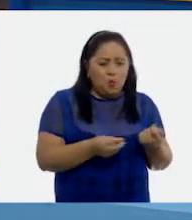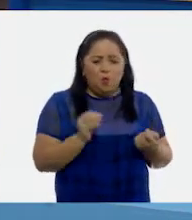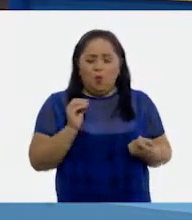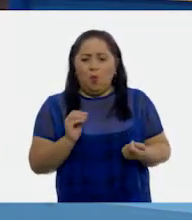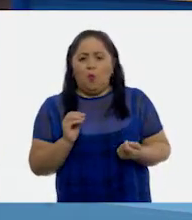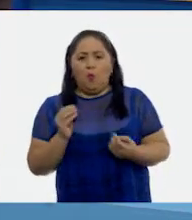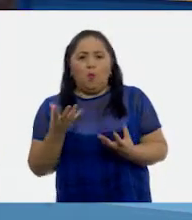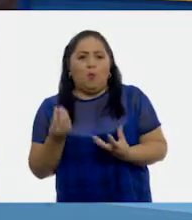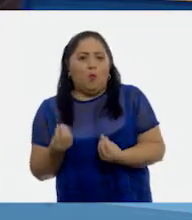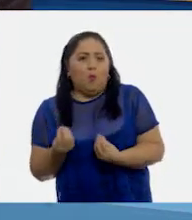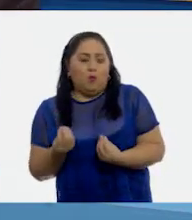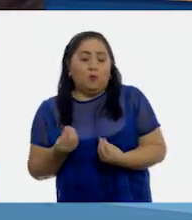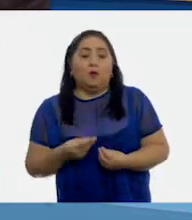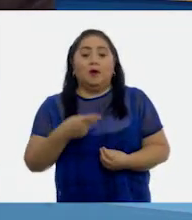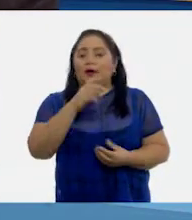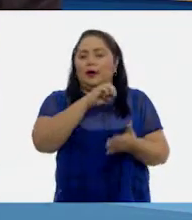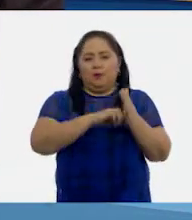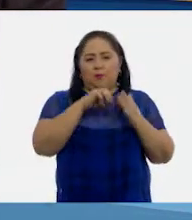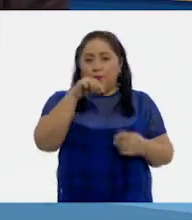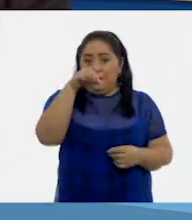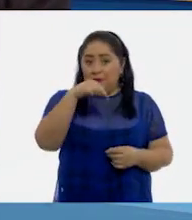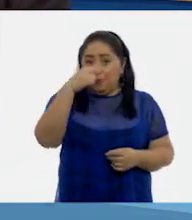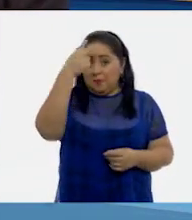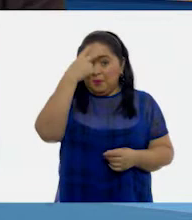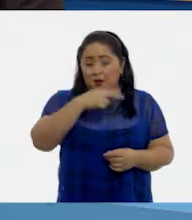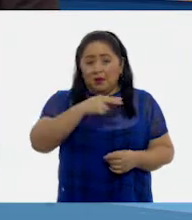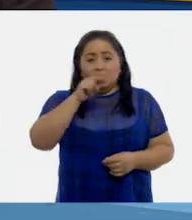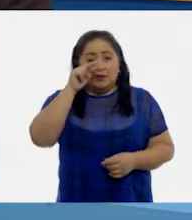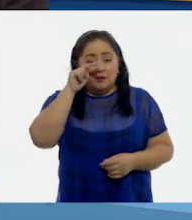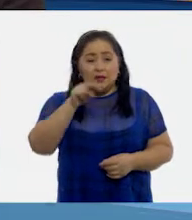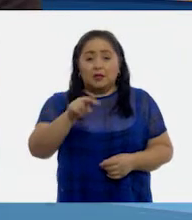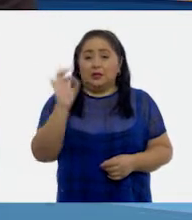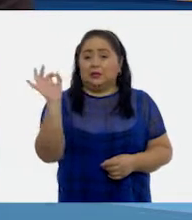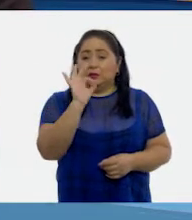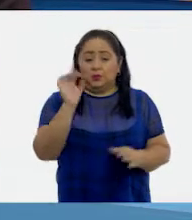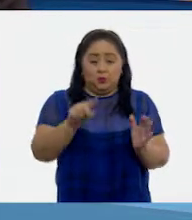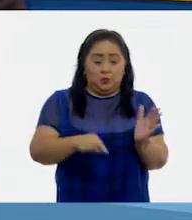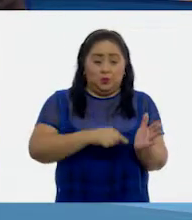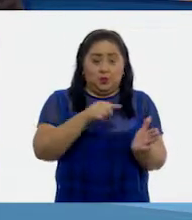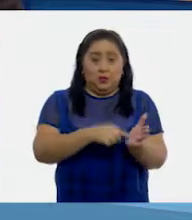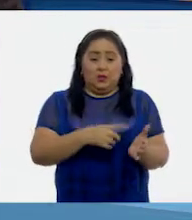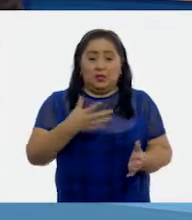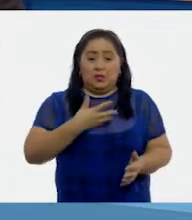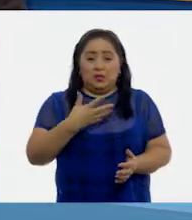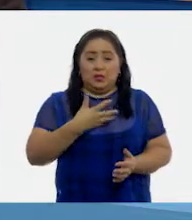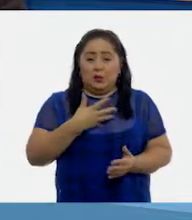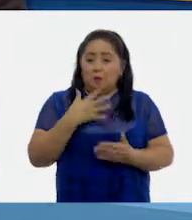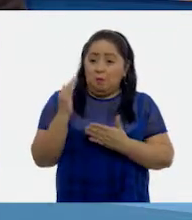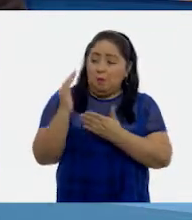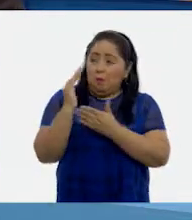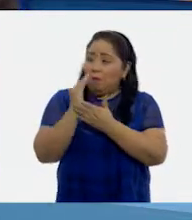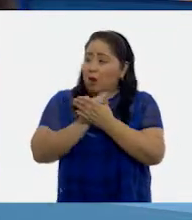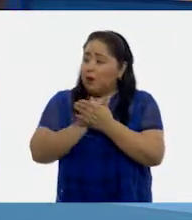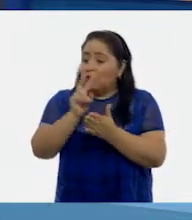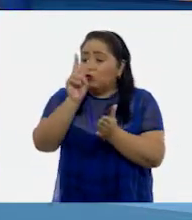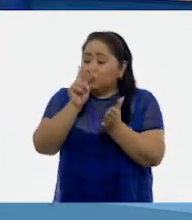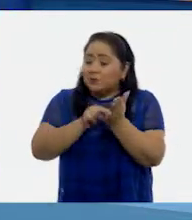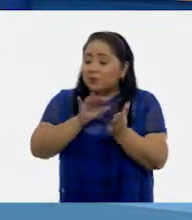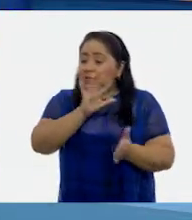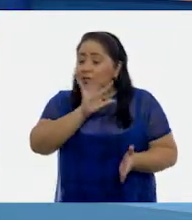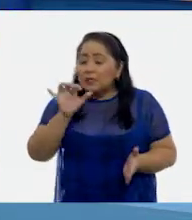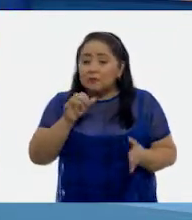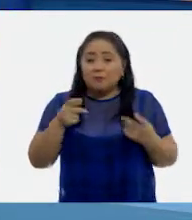urbana. En el caso de México, se ha establecido que si un lugar tiene menos de